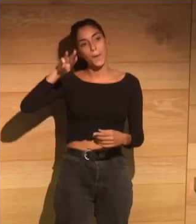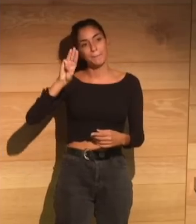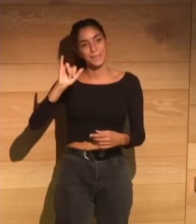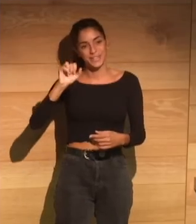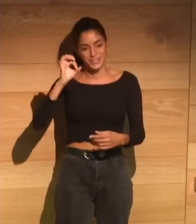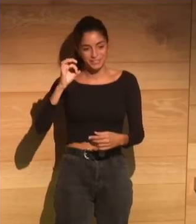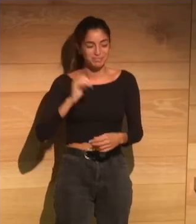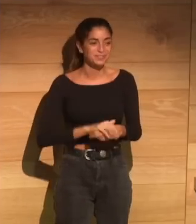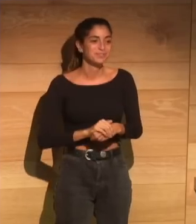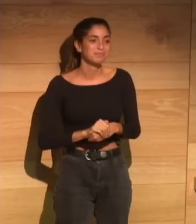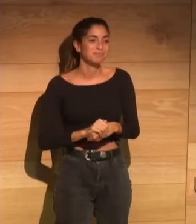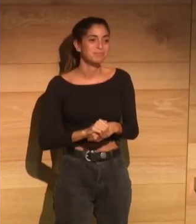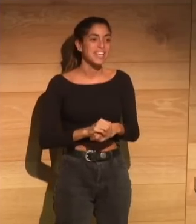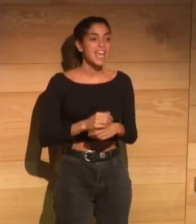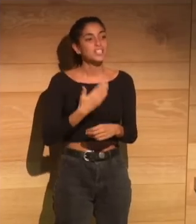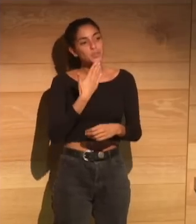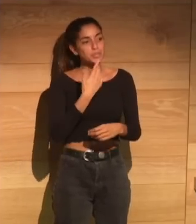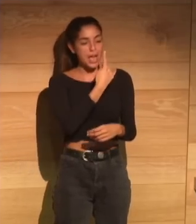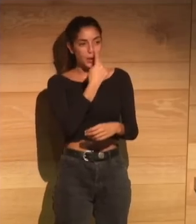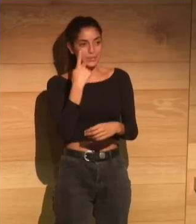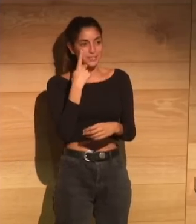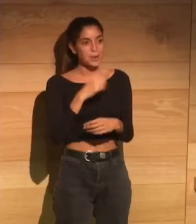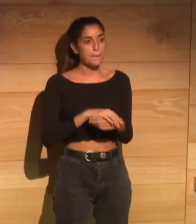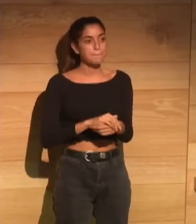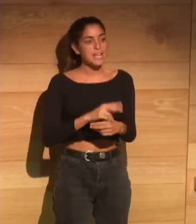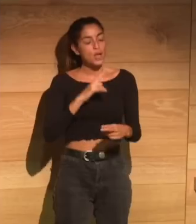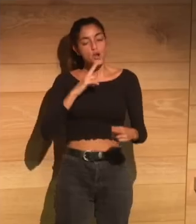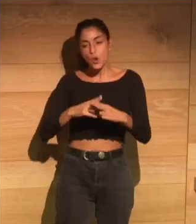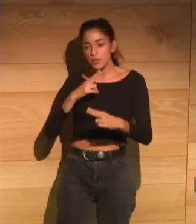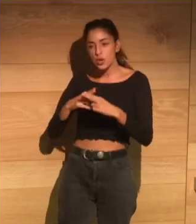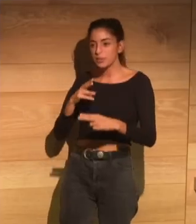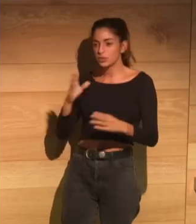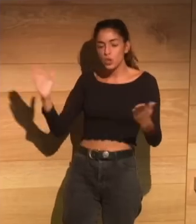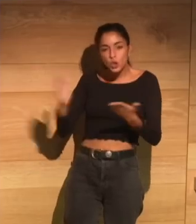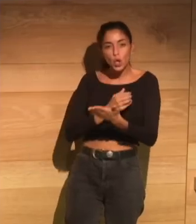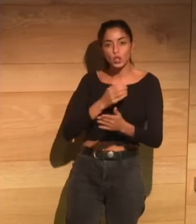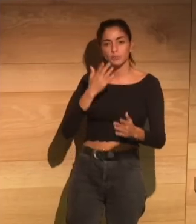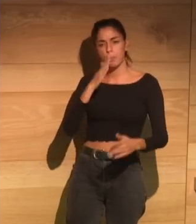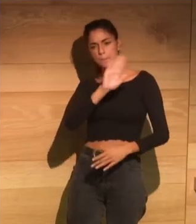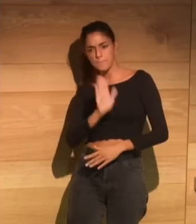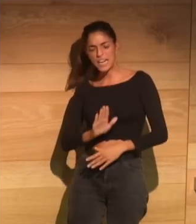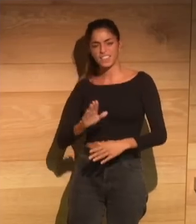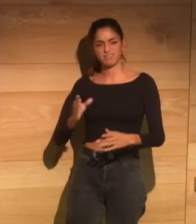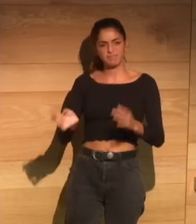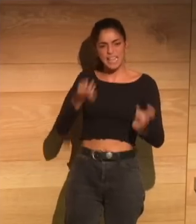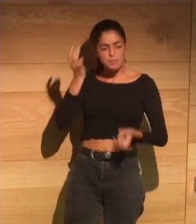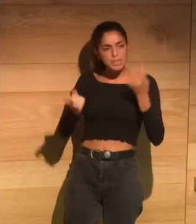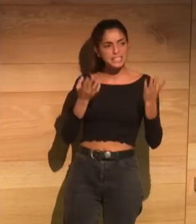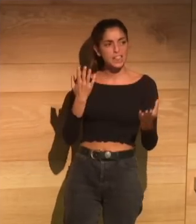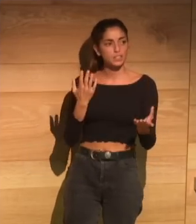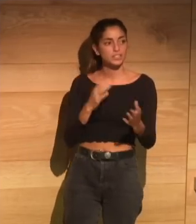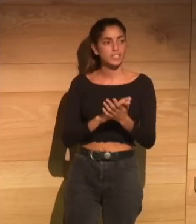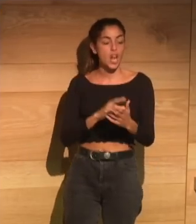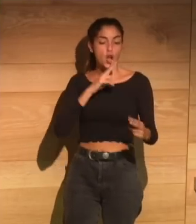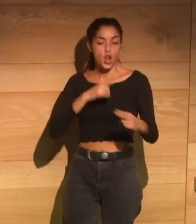experimentadores en óptica. Y me cansaría de decir nombres porque parecen dos inventados. Es que pues fíjate que el fenaquistiscopio... Todos los nombres son inventados, Arturo. Ya, en